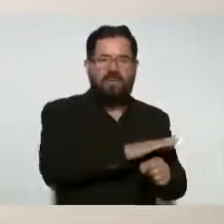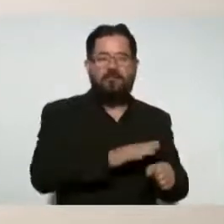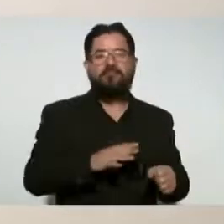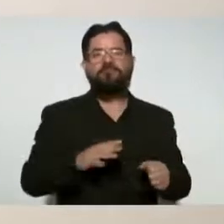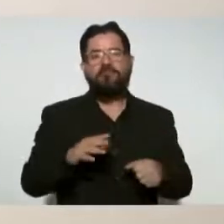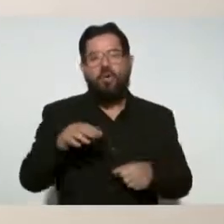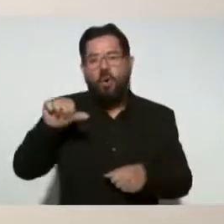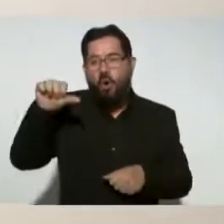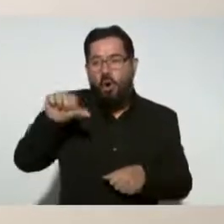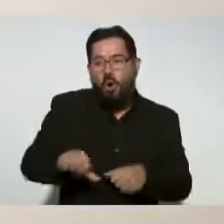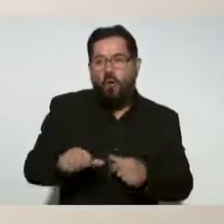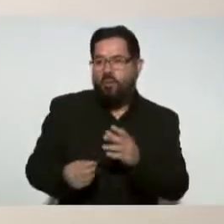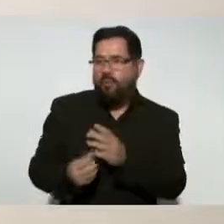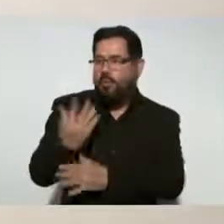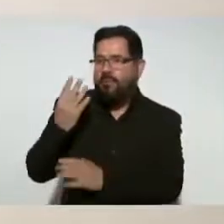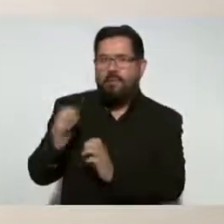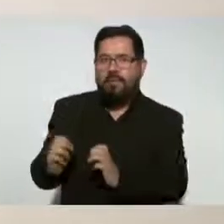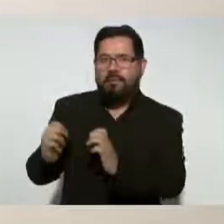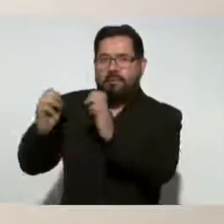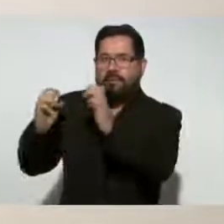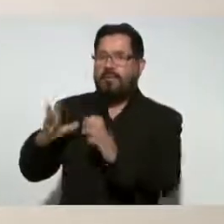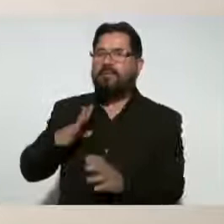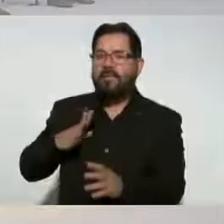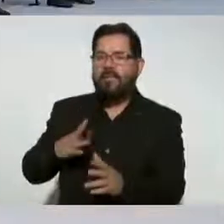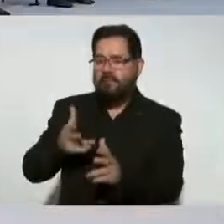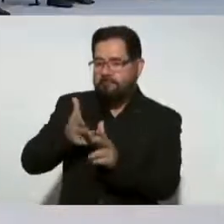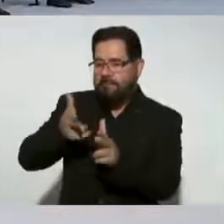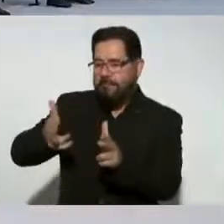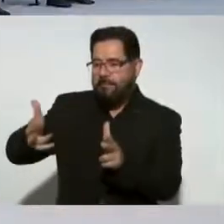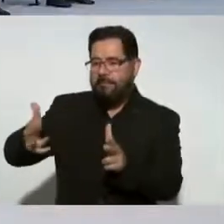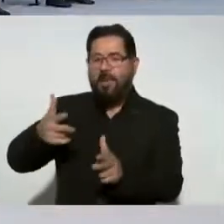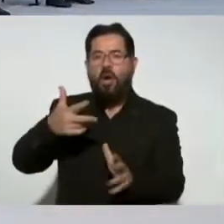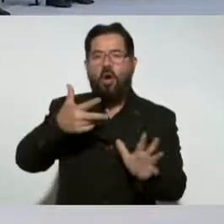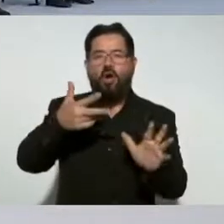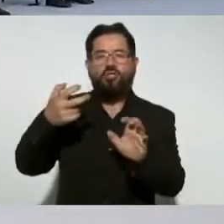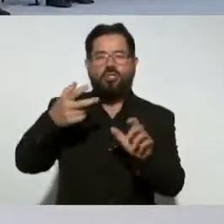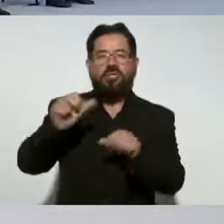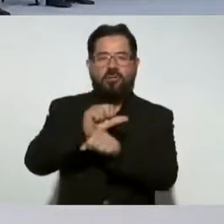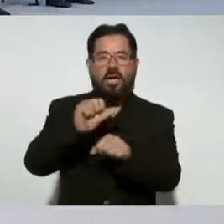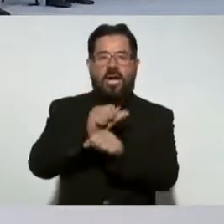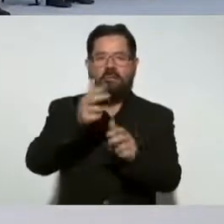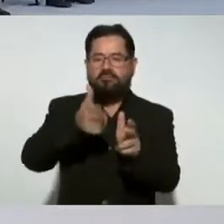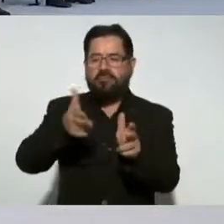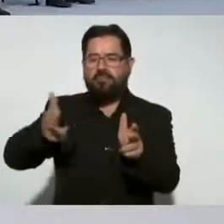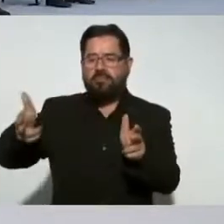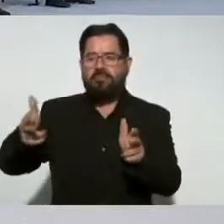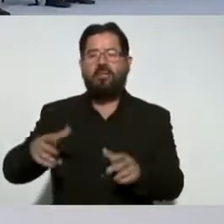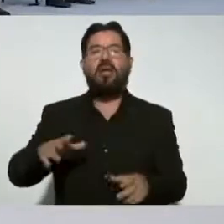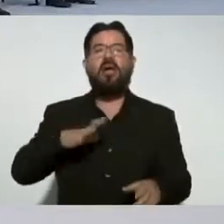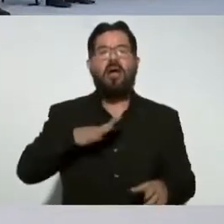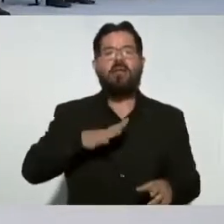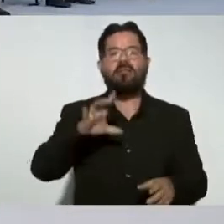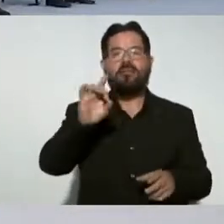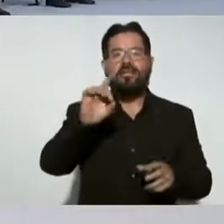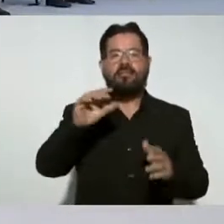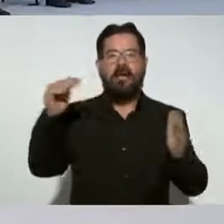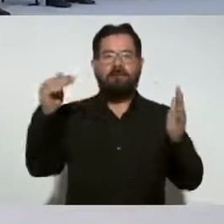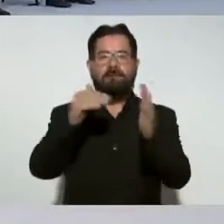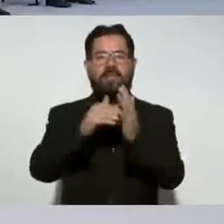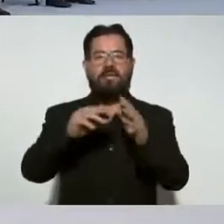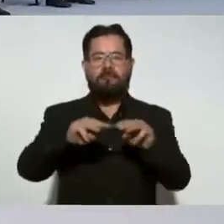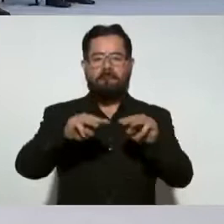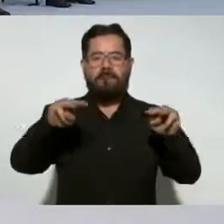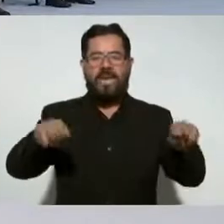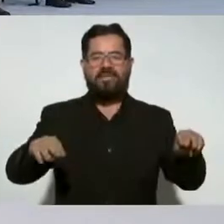supervisando, dispone de más de 800 lugares de estacionamiento, cuenta con más de 30.000 metros cuadrados, como le comentaba,